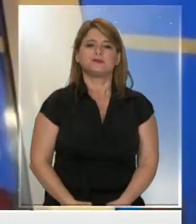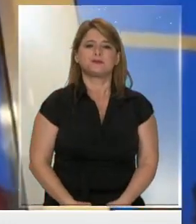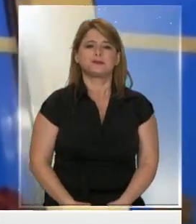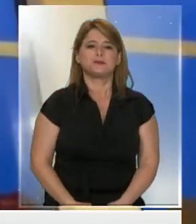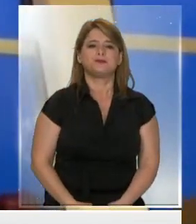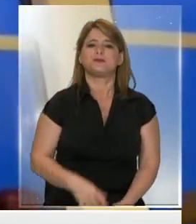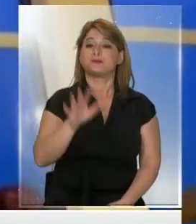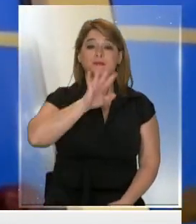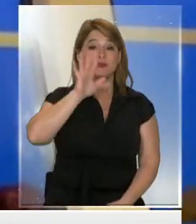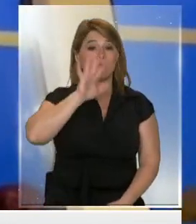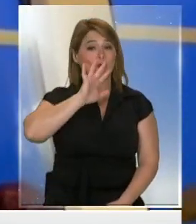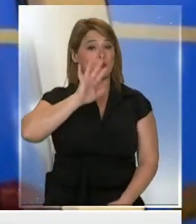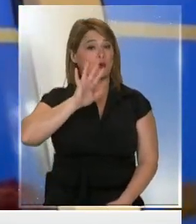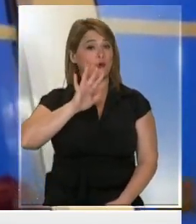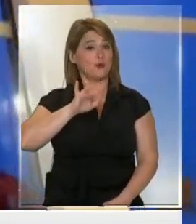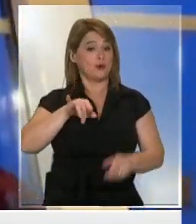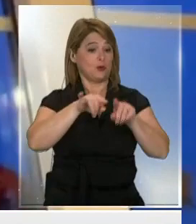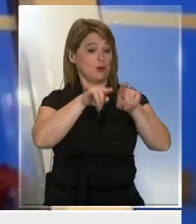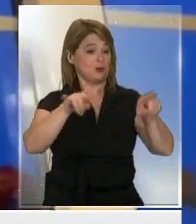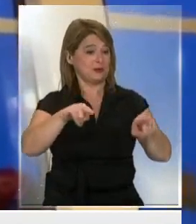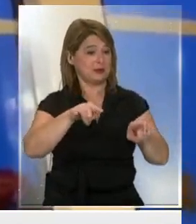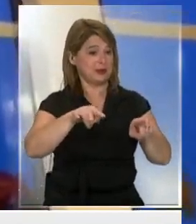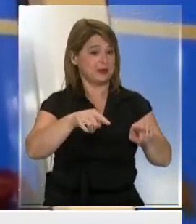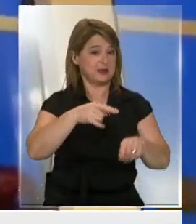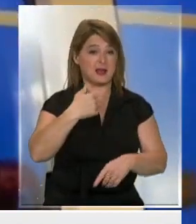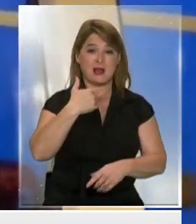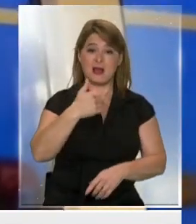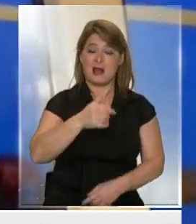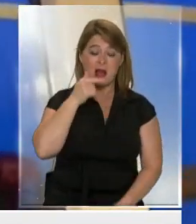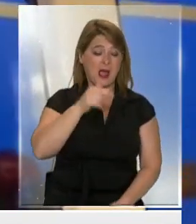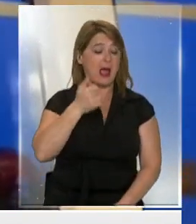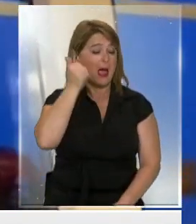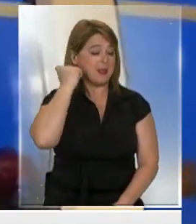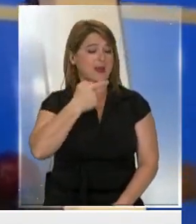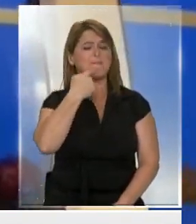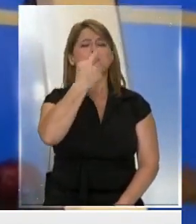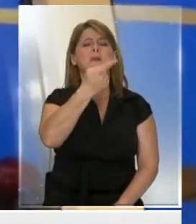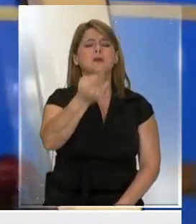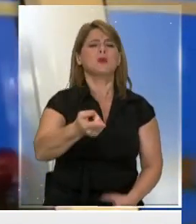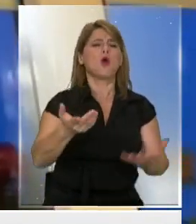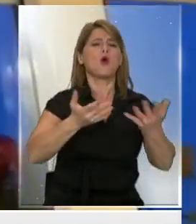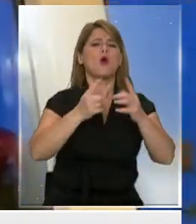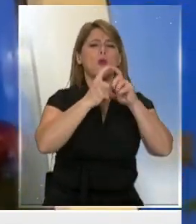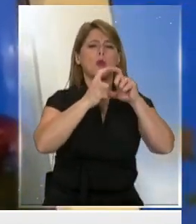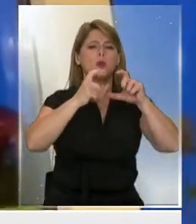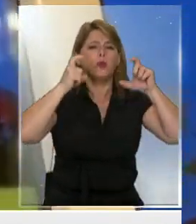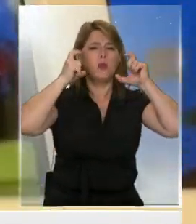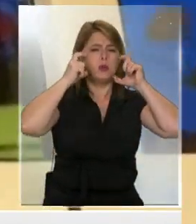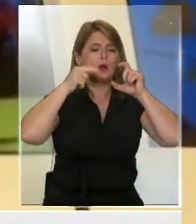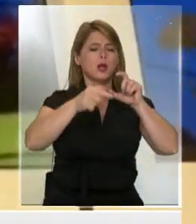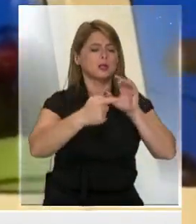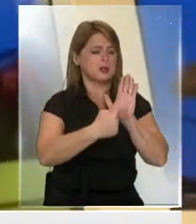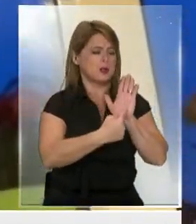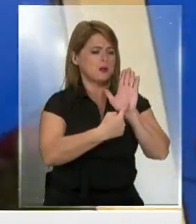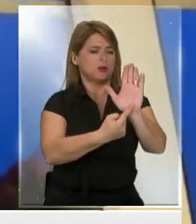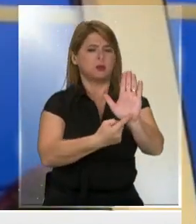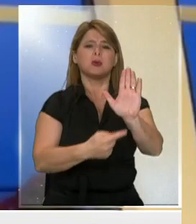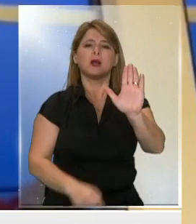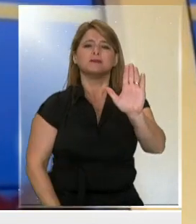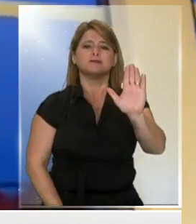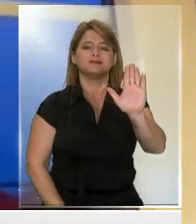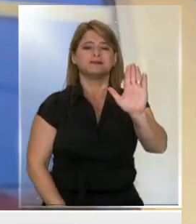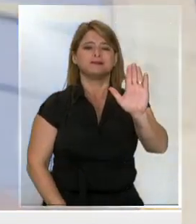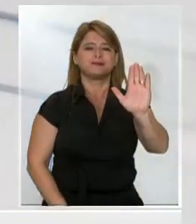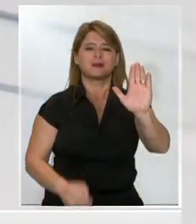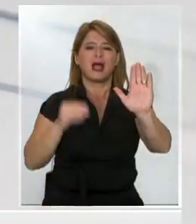Hola, pues como muchos de vosotros me habéis preguntado cómo se hacen estas mascarillas, os voy a hacer un tutorial a ver si lo puedo hacer